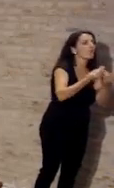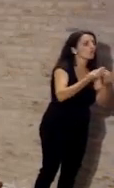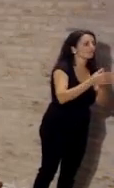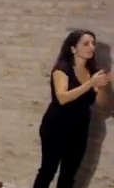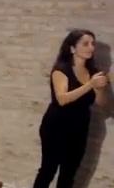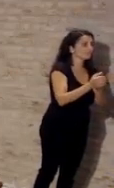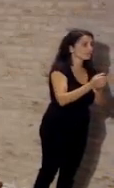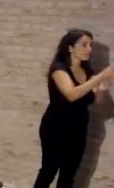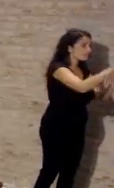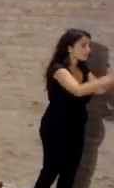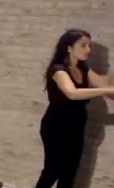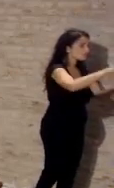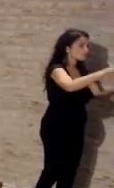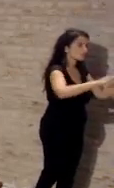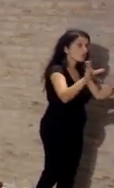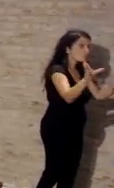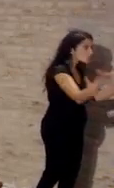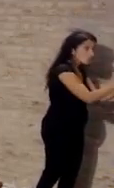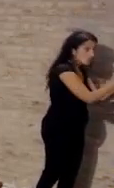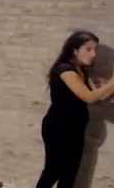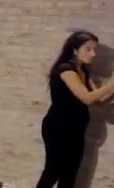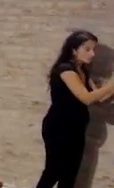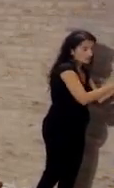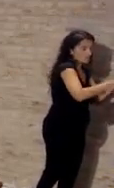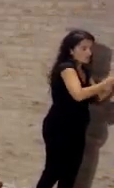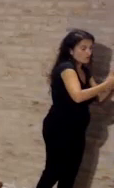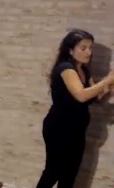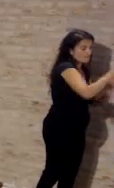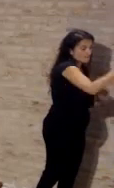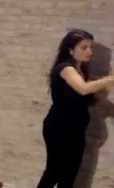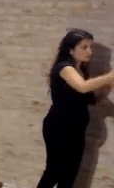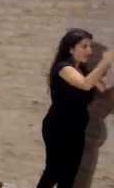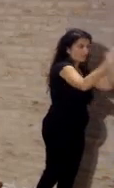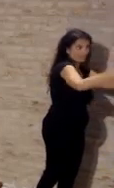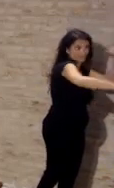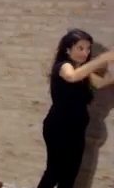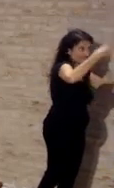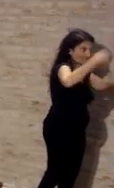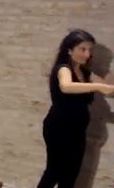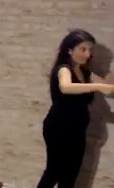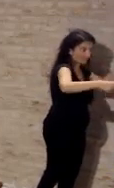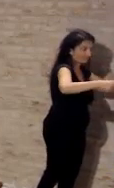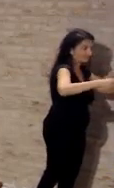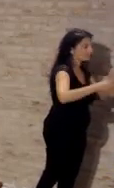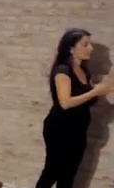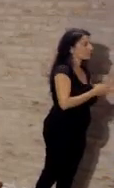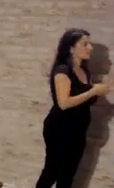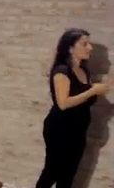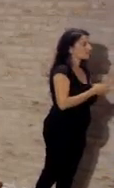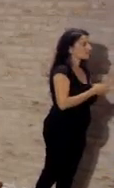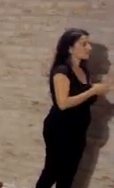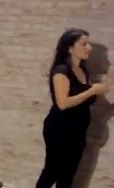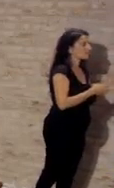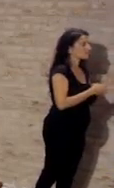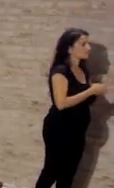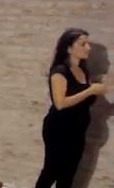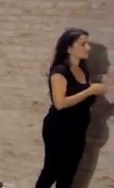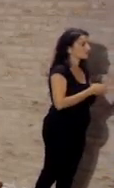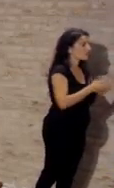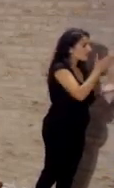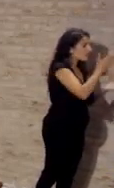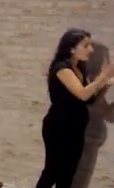todas las personas por el simple hecho de ser personas diversas distintas eh tenemos